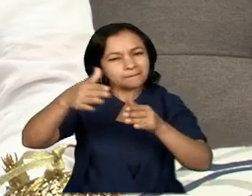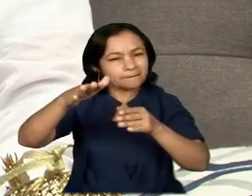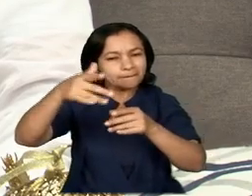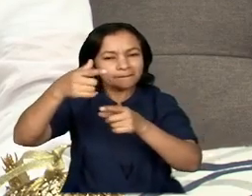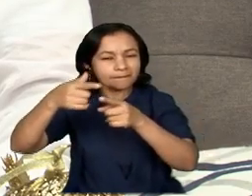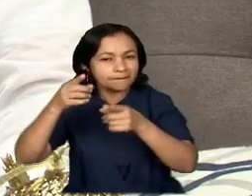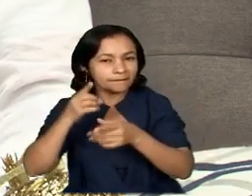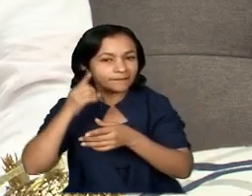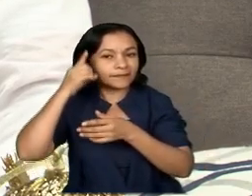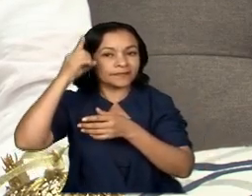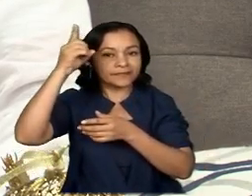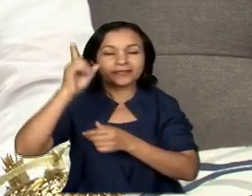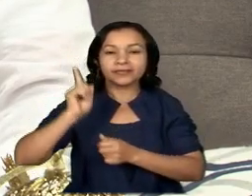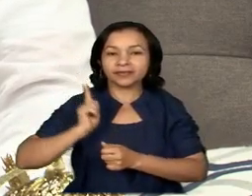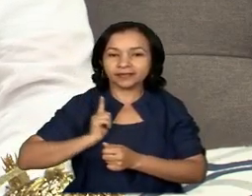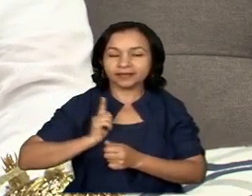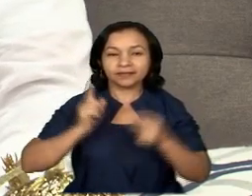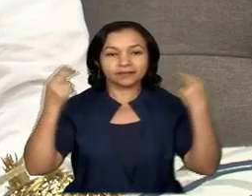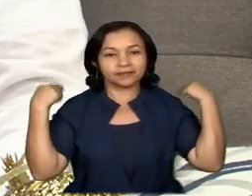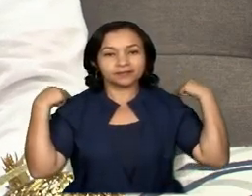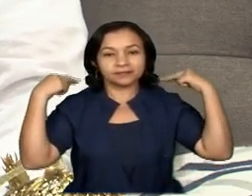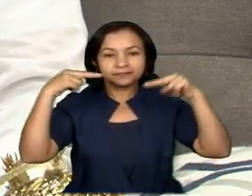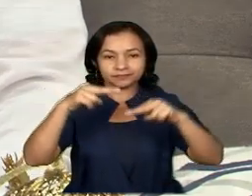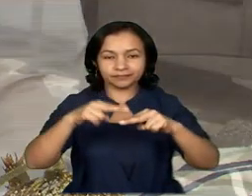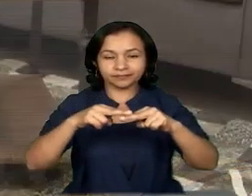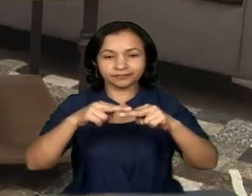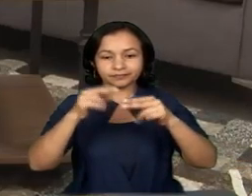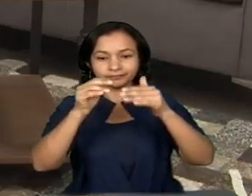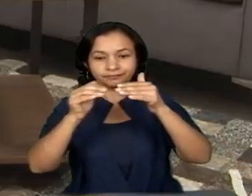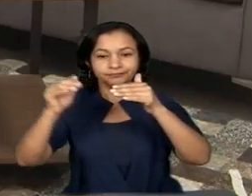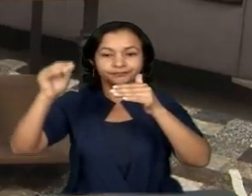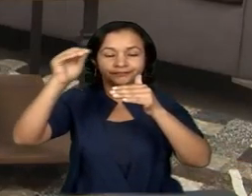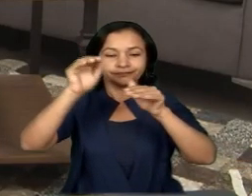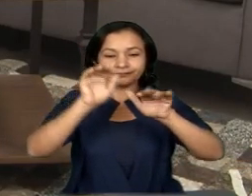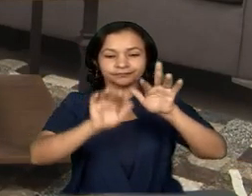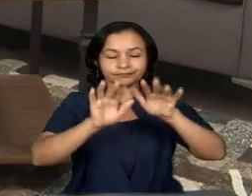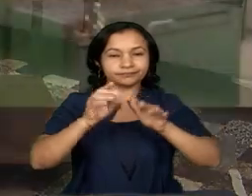y ya tenemos docentes que están en el nivel superior, en el nivel